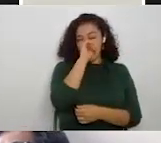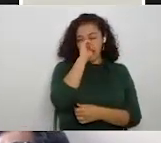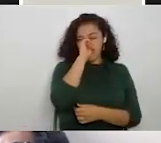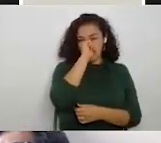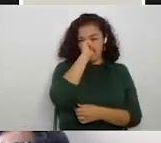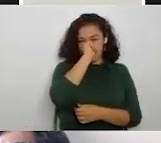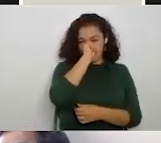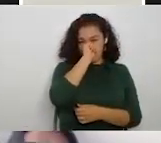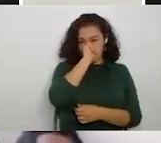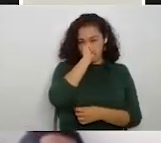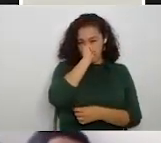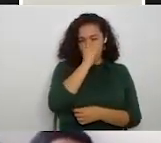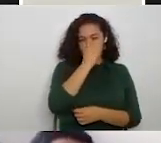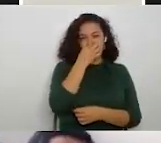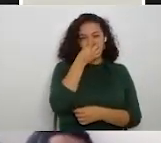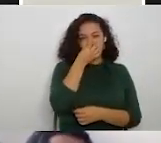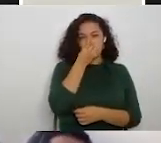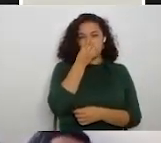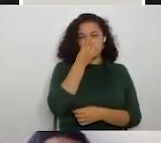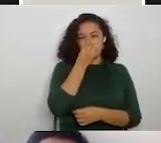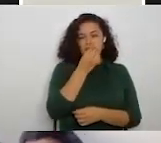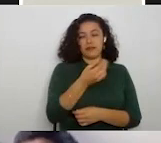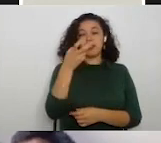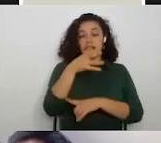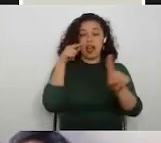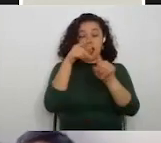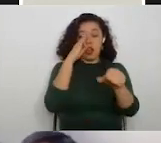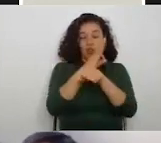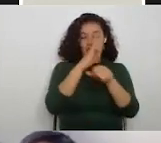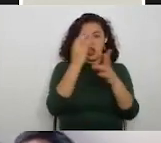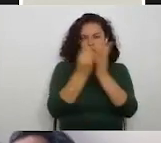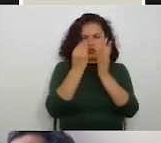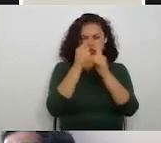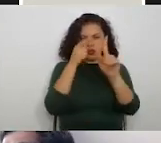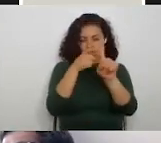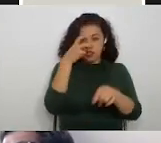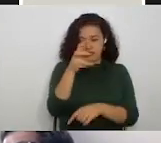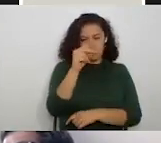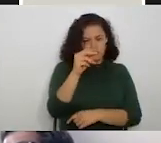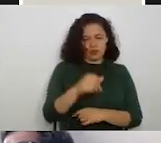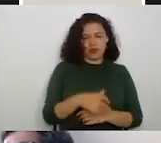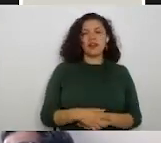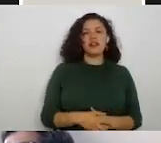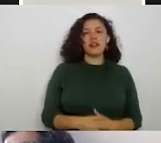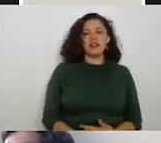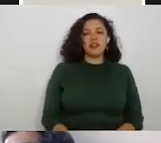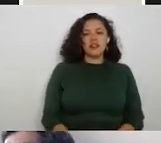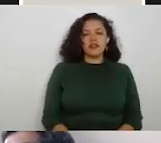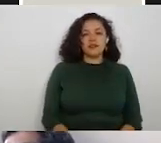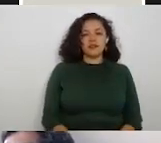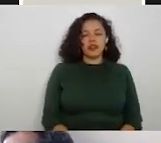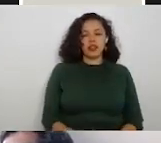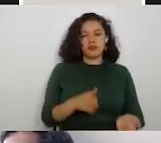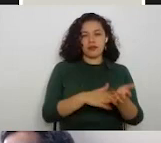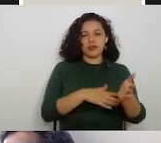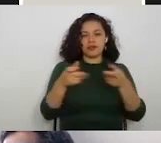es el propósito de este curso hablar de un control de documentación